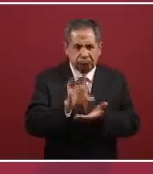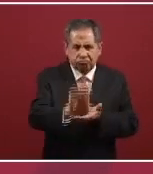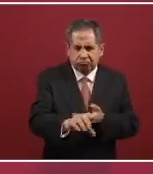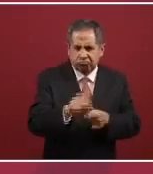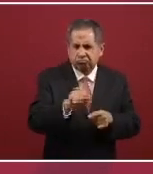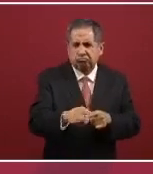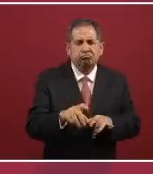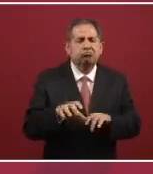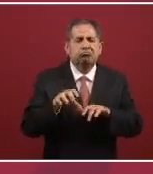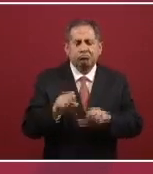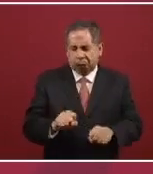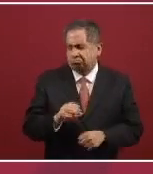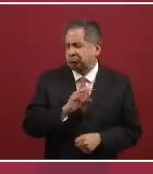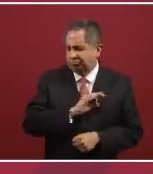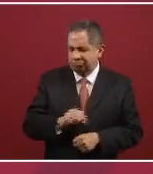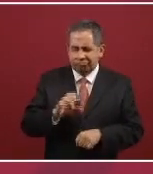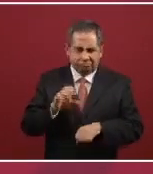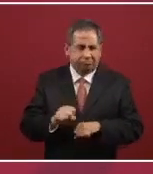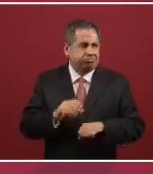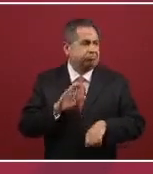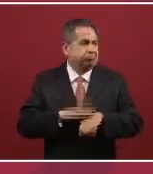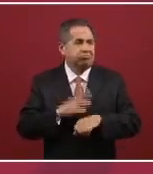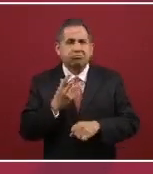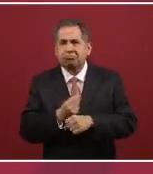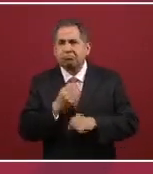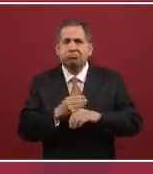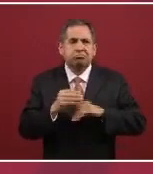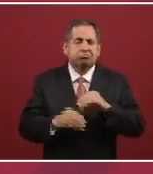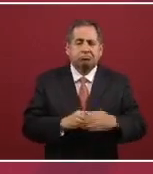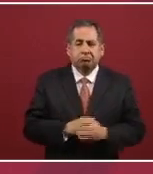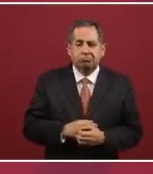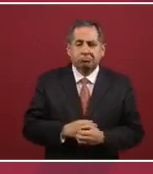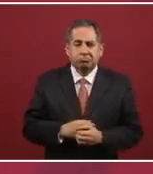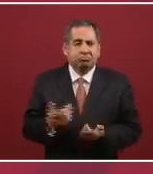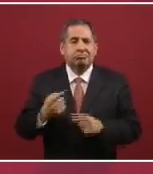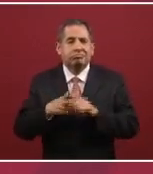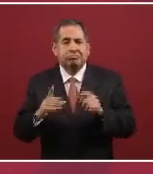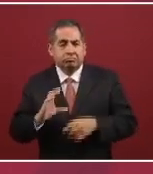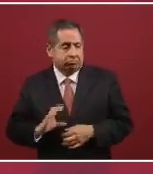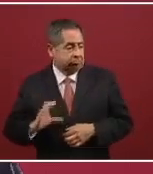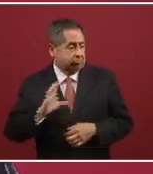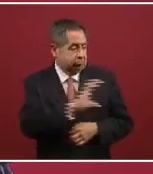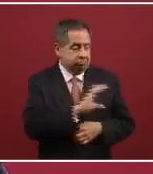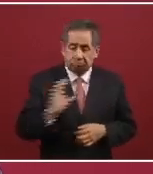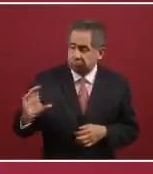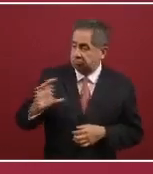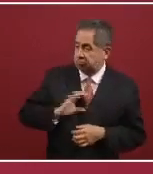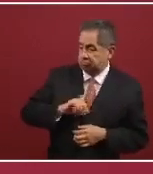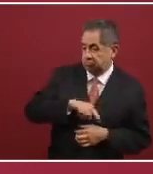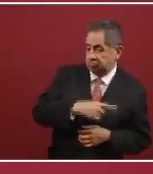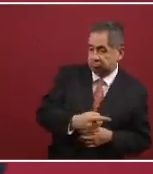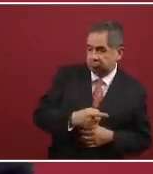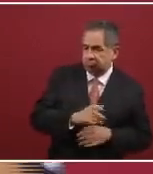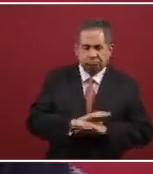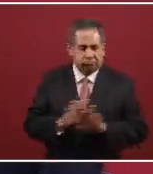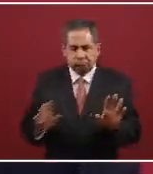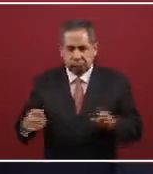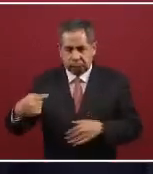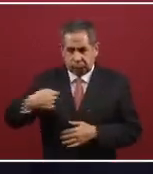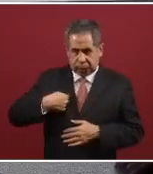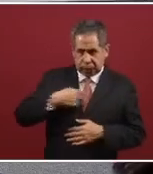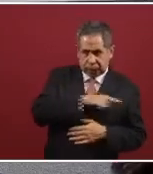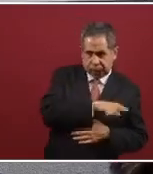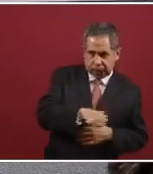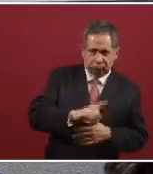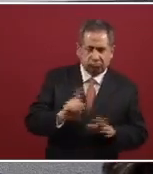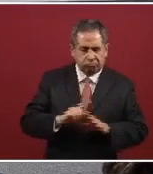a alcanzar más que si les llega, es una sociedad de padres de familia, el director de la escuela,